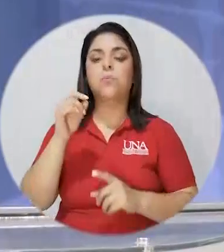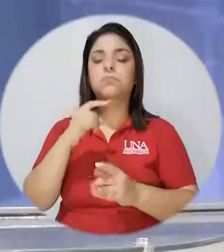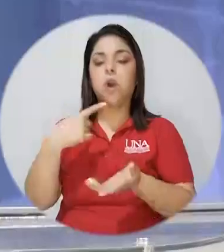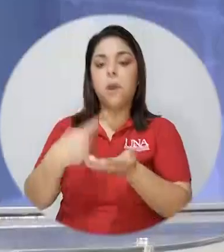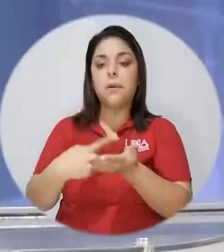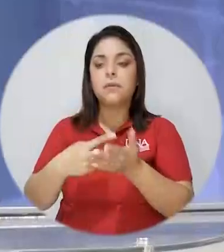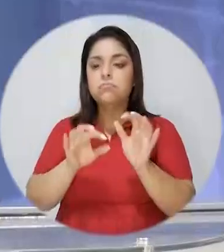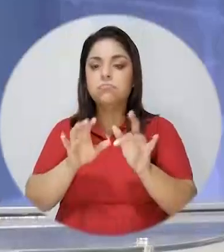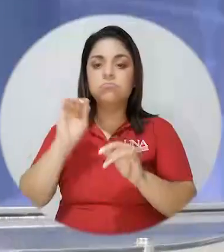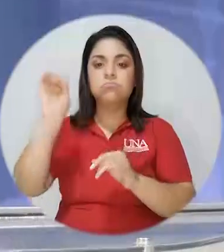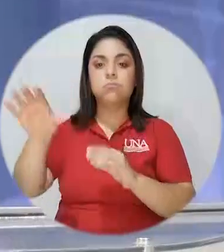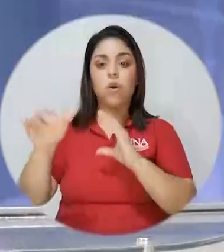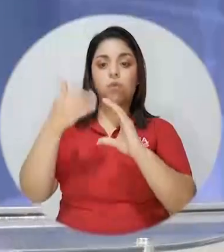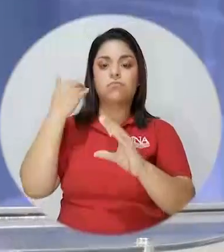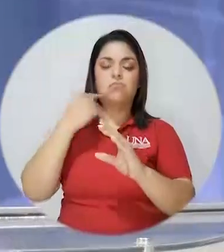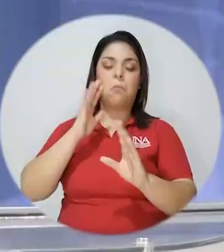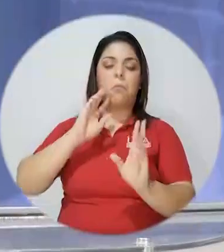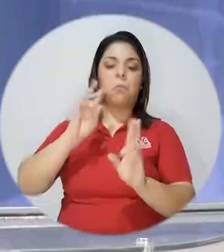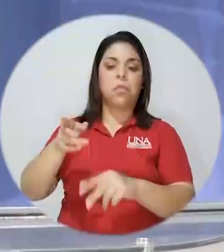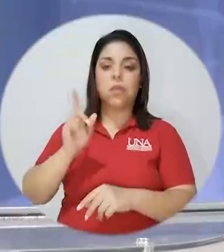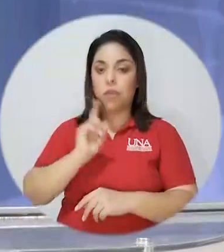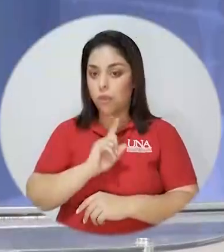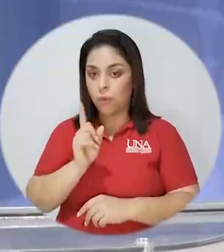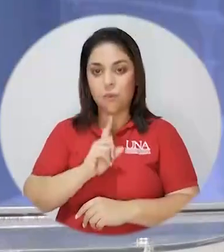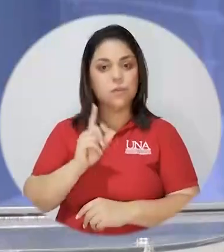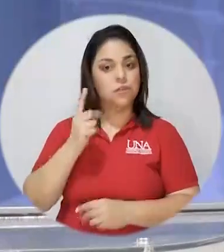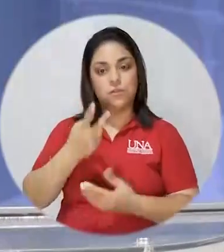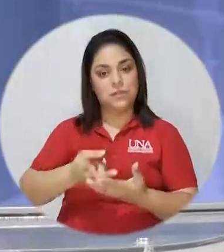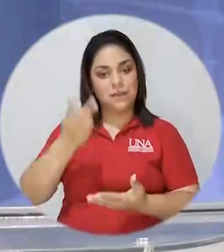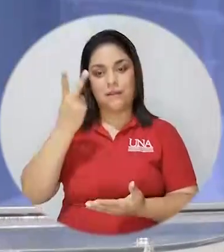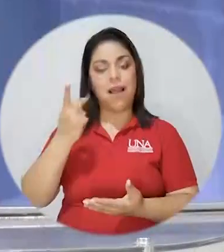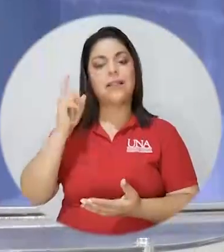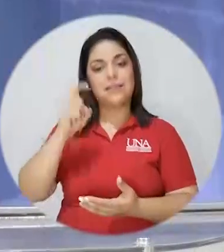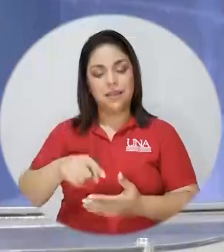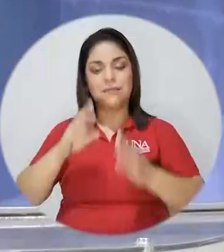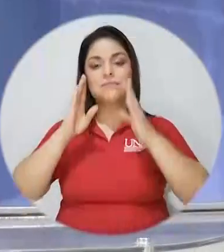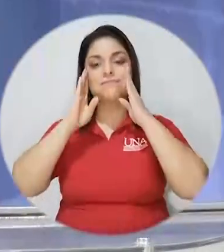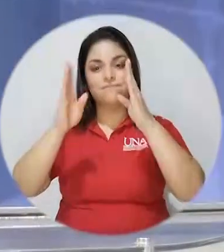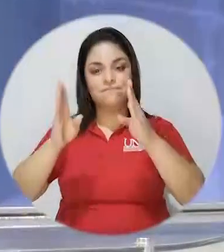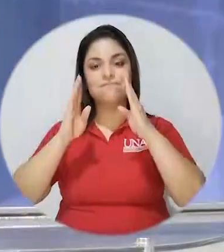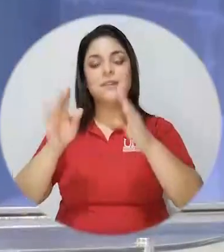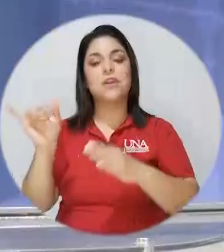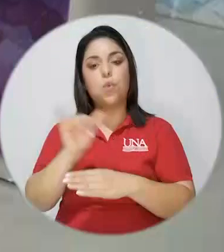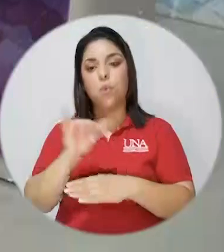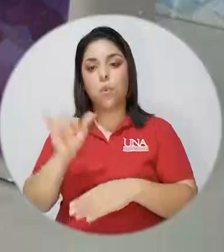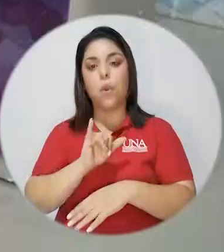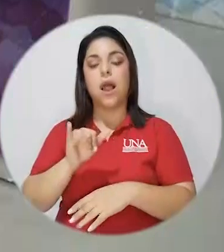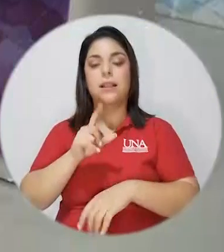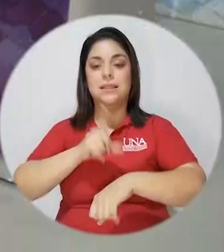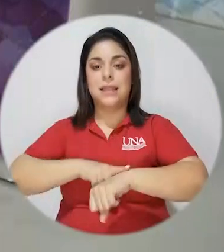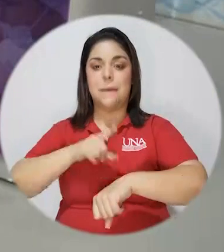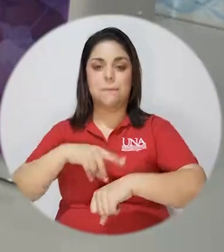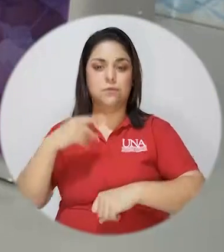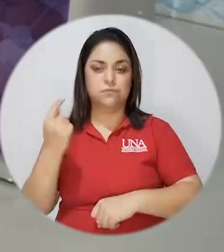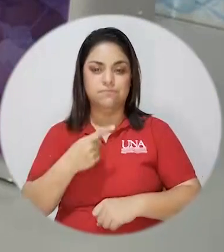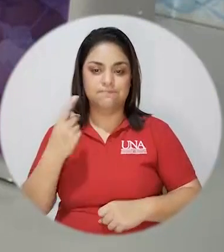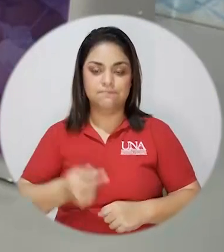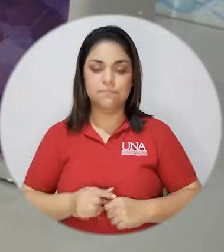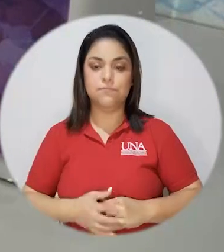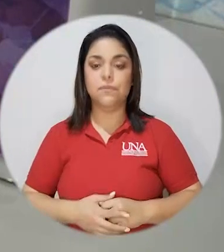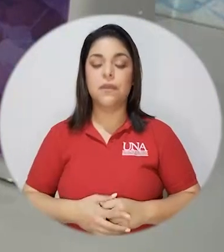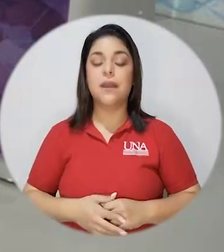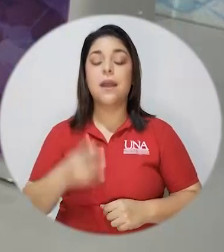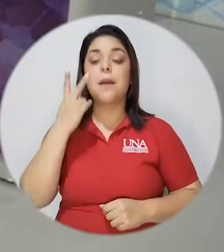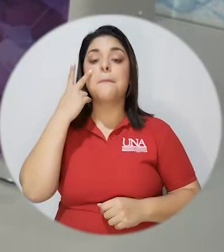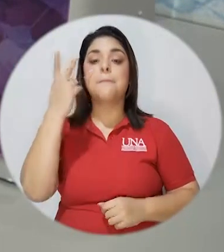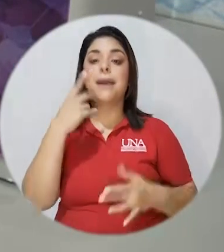un comentario, ¿verdad?, o atender una solicitud en el tiempo en que normalmente se hacía. Veamos qué interesante.